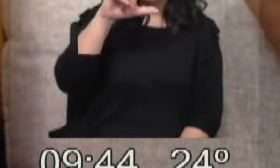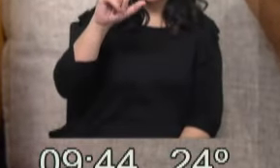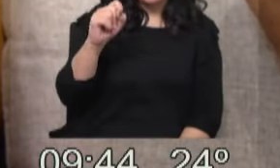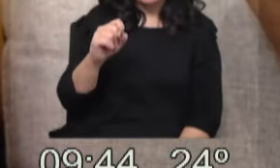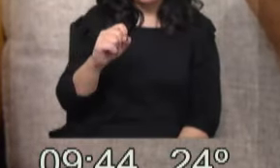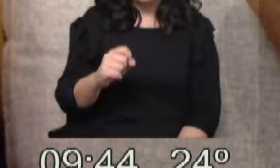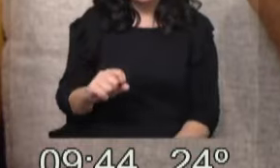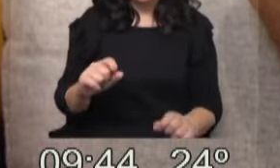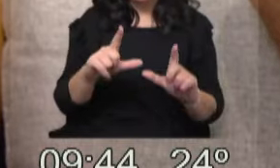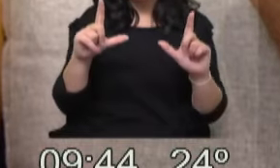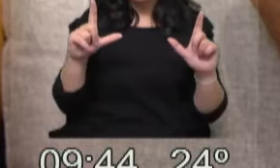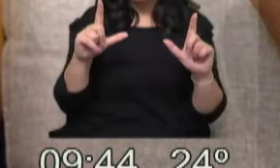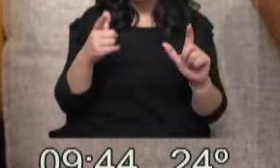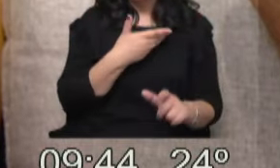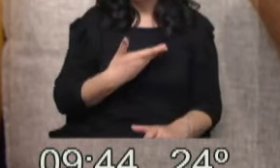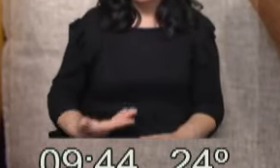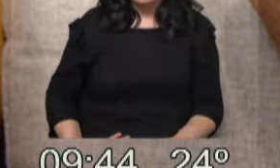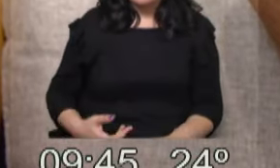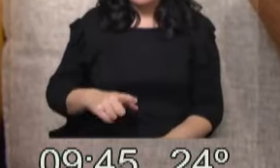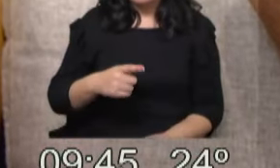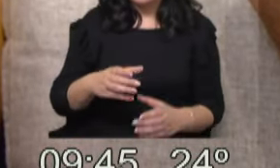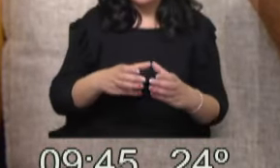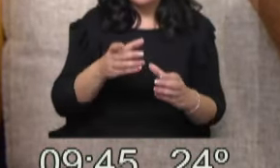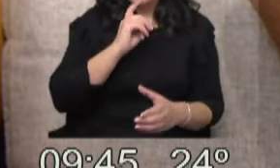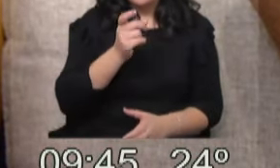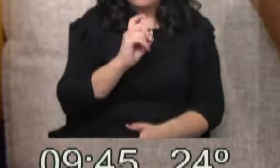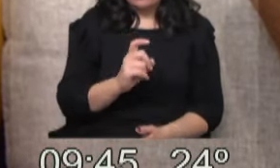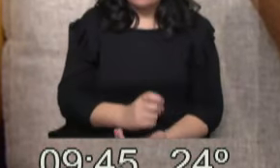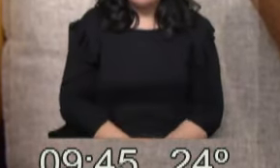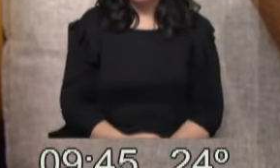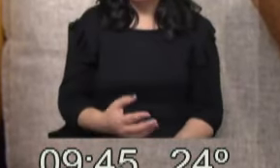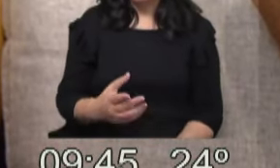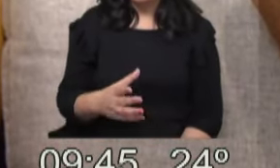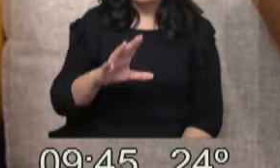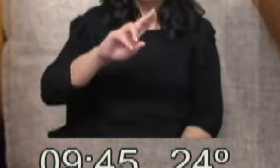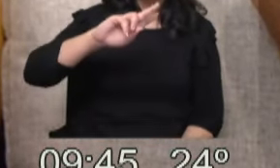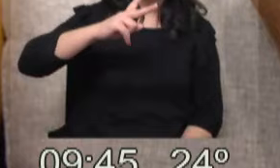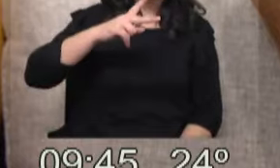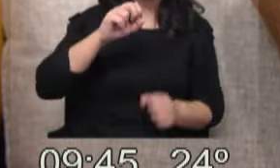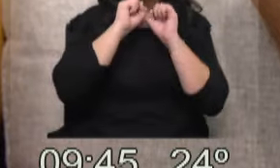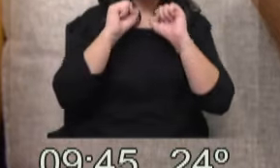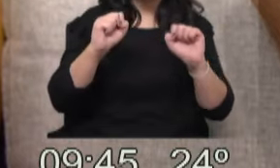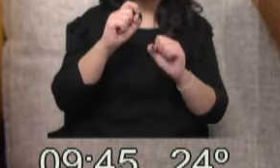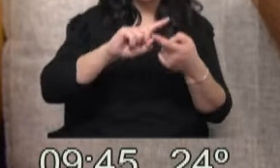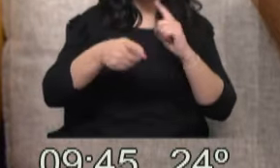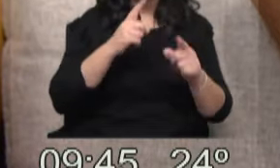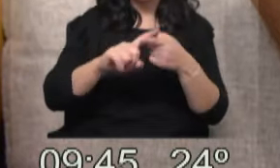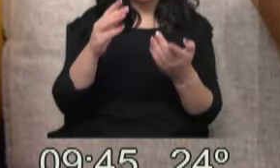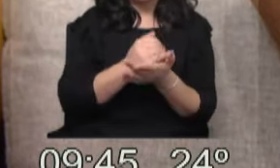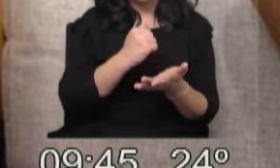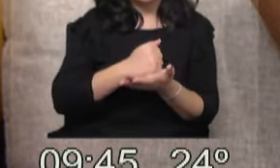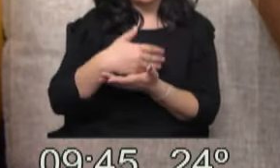candidata que fue candidata presidenciable después del partido Colorado no este con la subsecretaria de relaciones exteriores